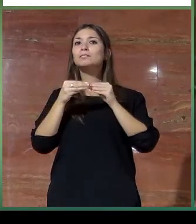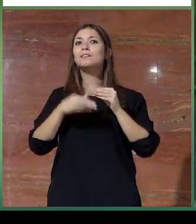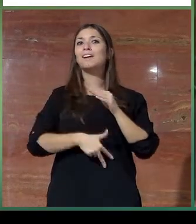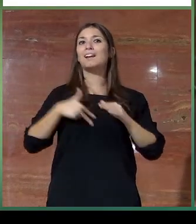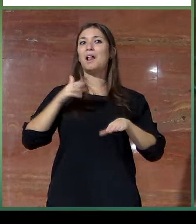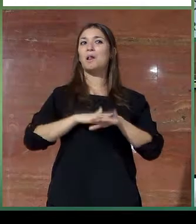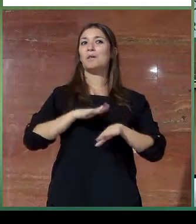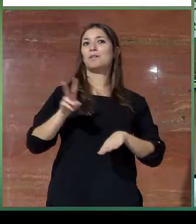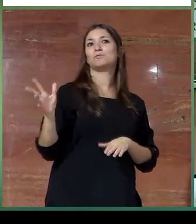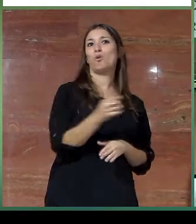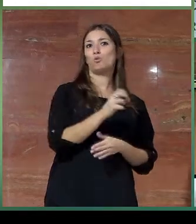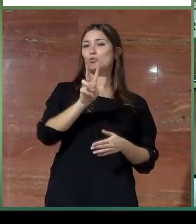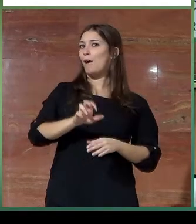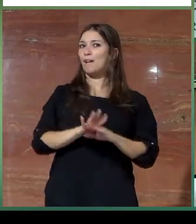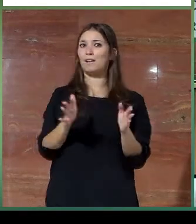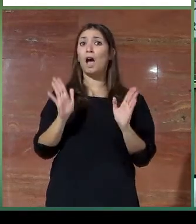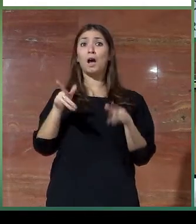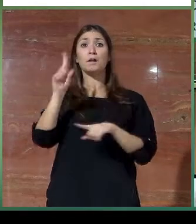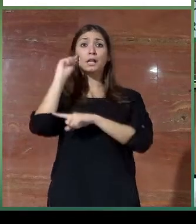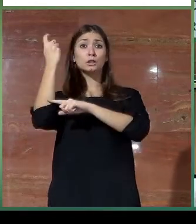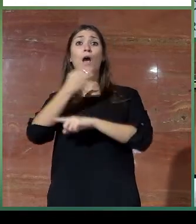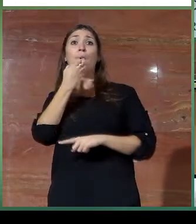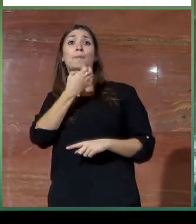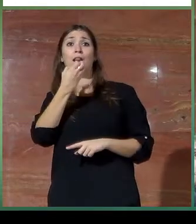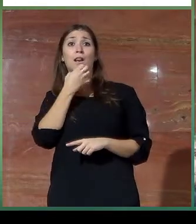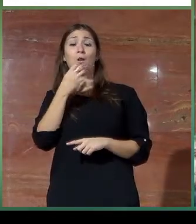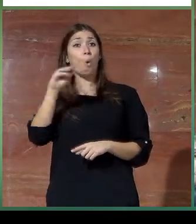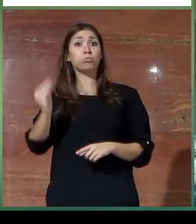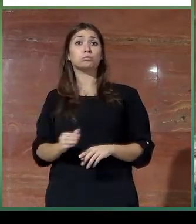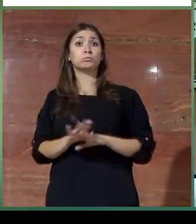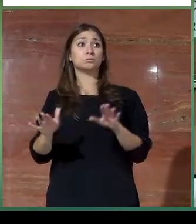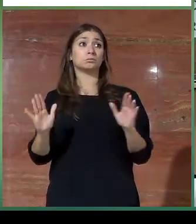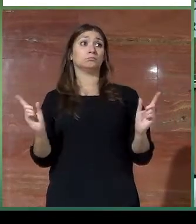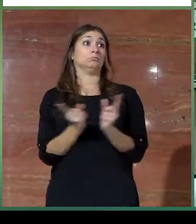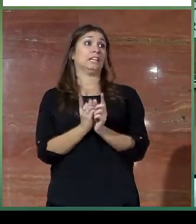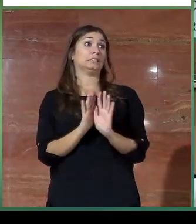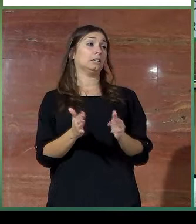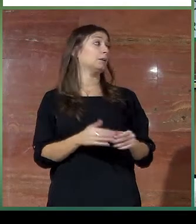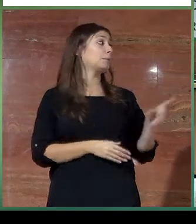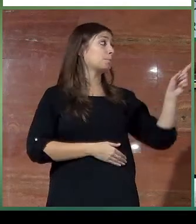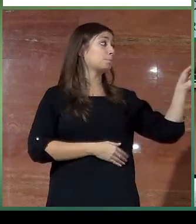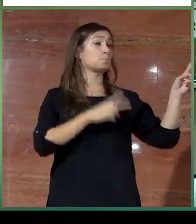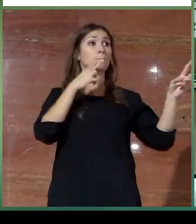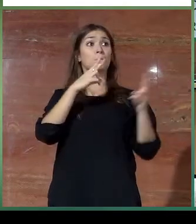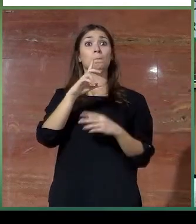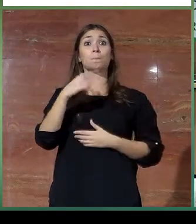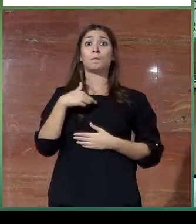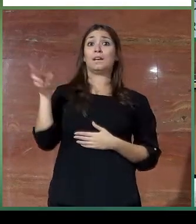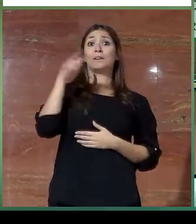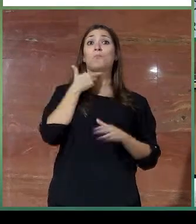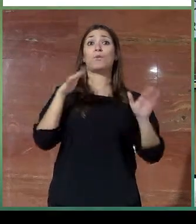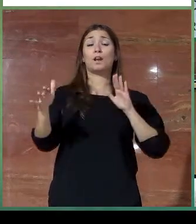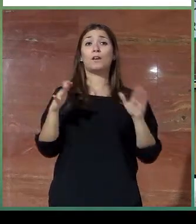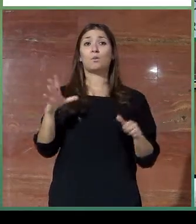mundo, es cuando las cosas pueden tener un éxito y cuando pueden funcionar. Y no me lío más. No, yo tengo que volver a decir que cuando empieza